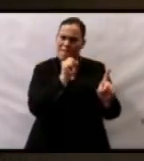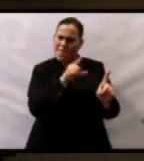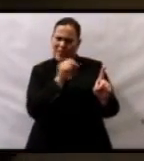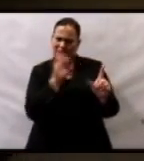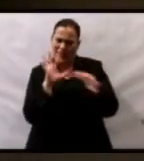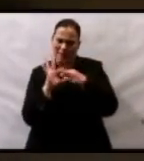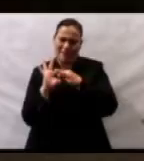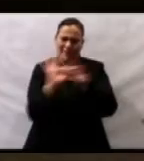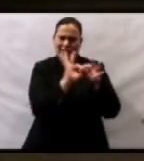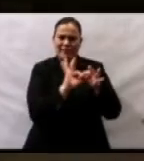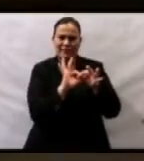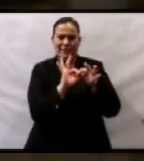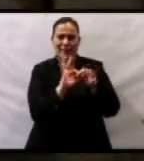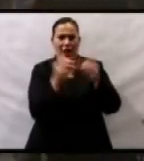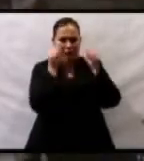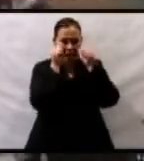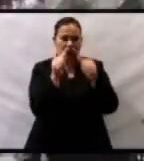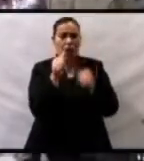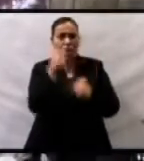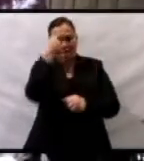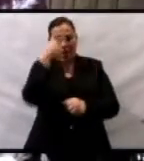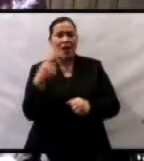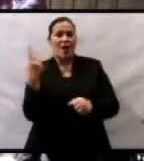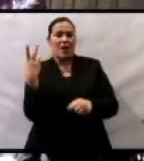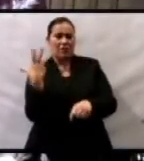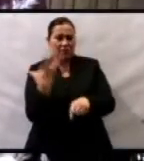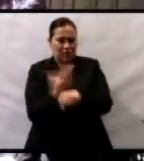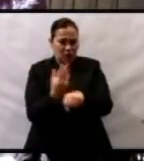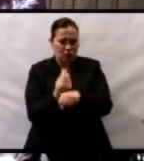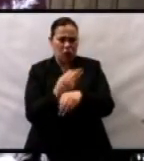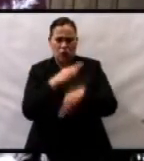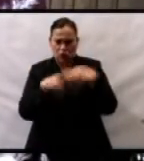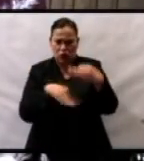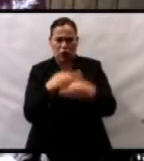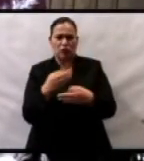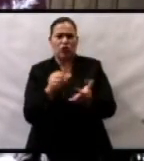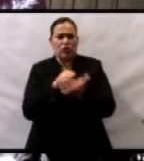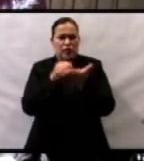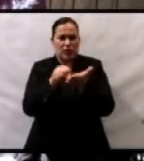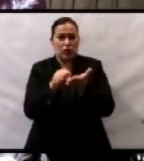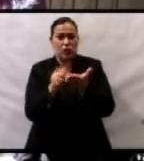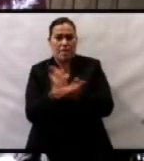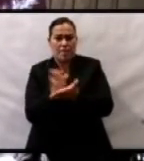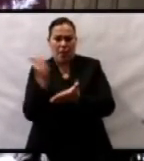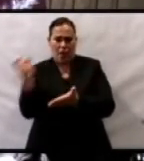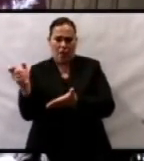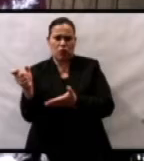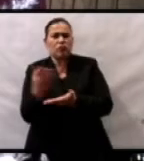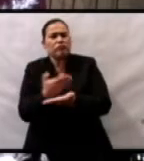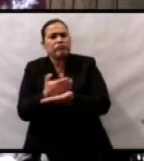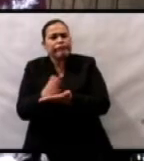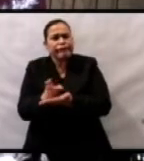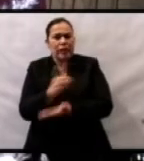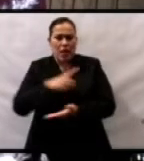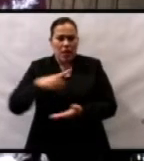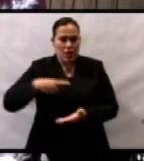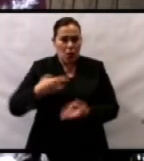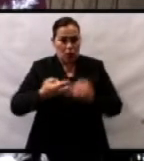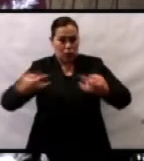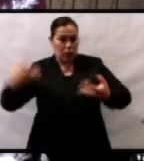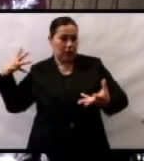Privilegiamos la atención a las delegaciones con obras y servicios. Pagamos una parte de la deuda histórica que teníamos con